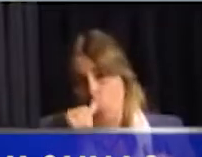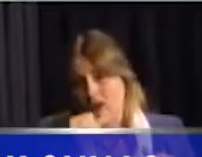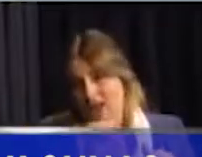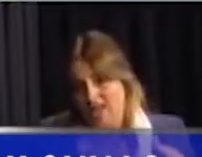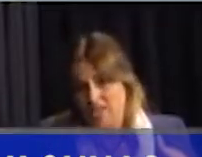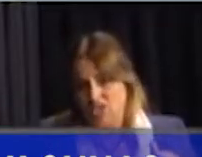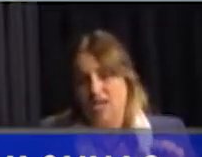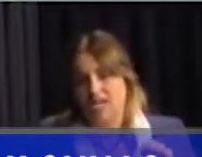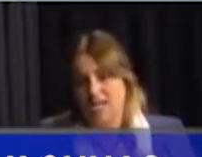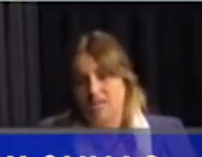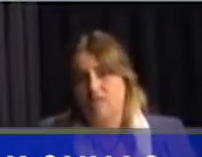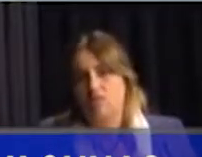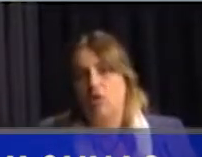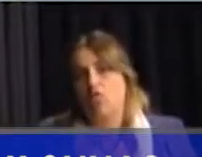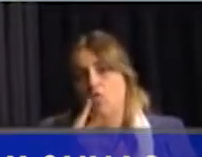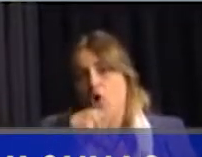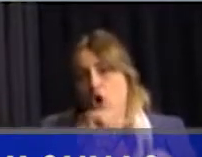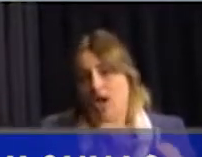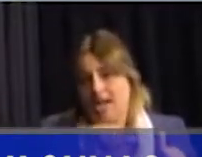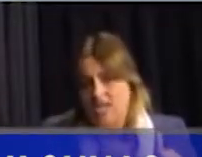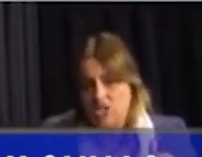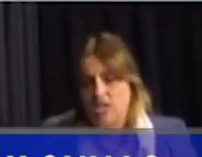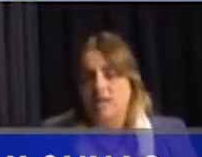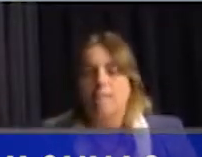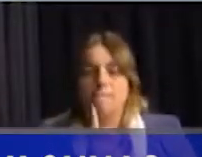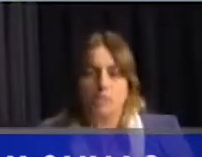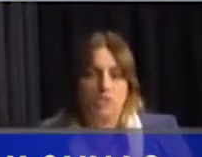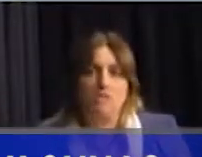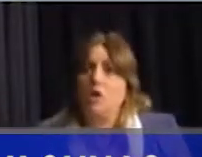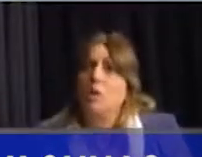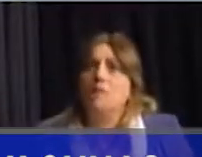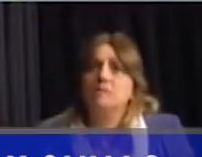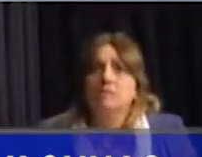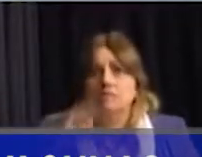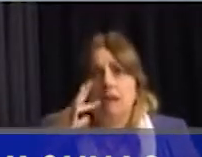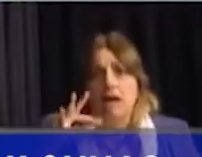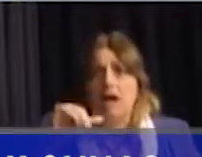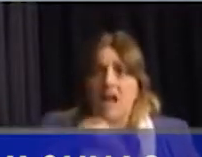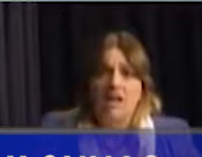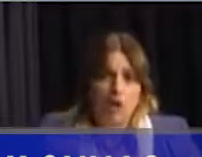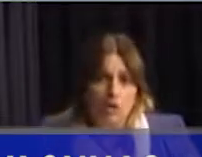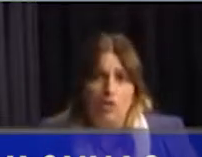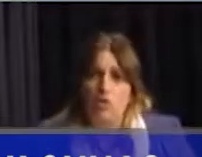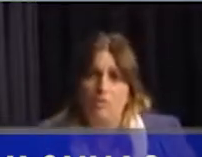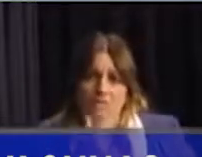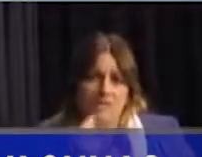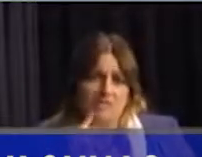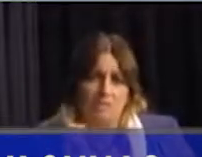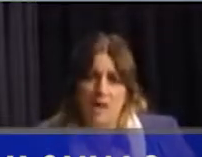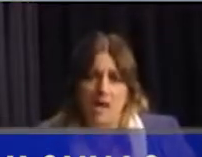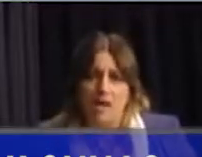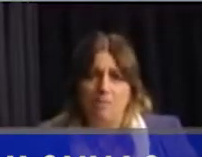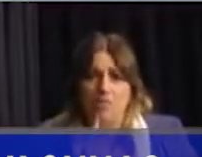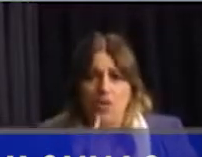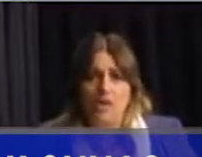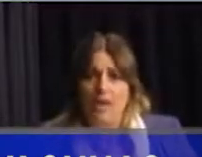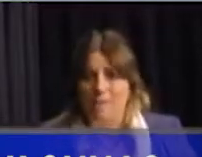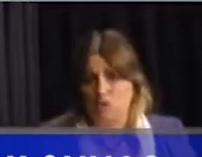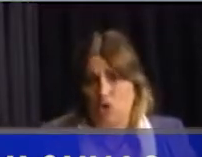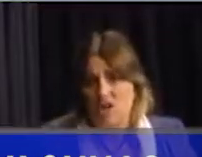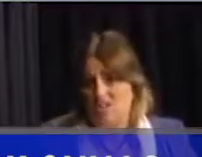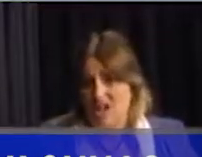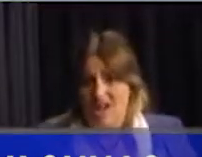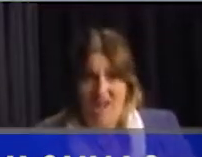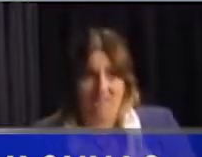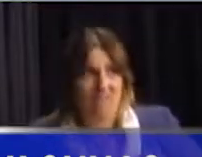las negociaciones con laboratorios para imponer vacunas para inmunizar contra COVID-19, según fuentes